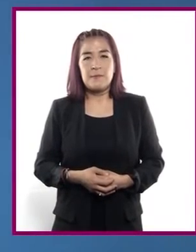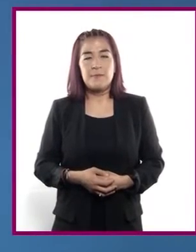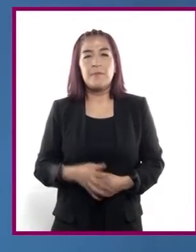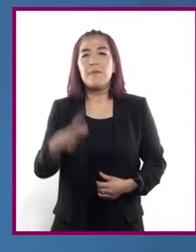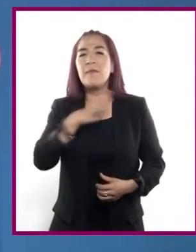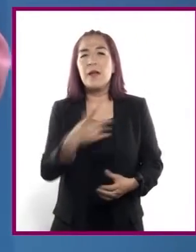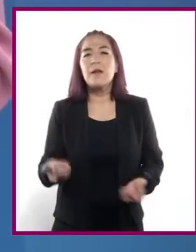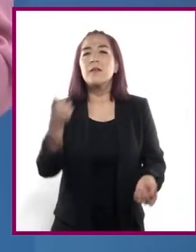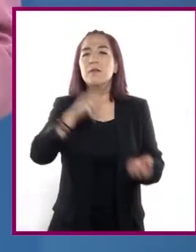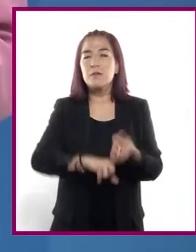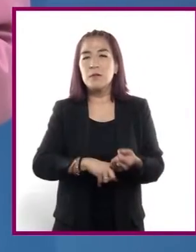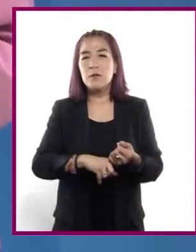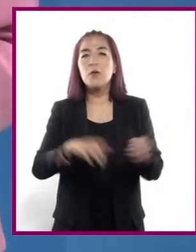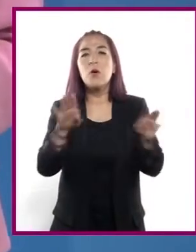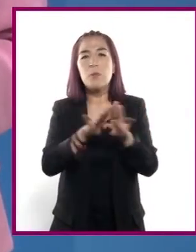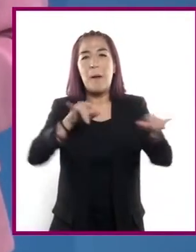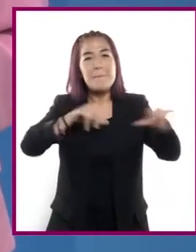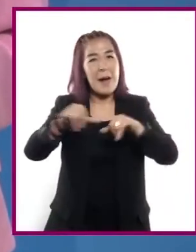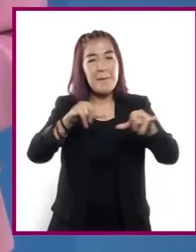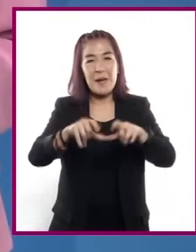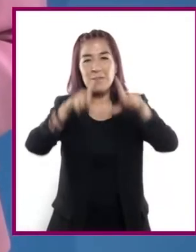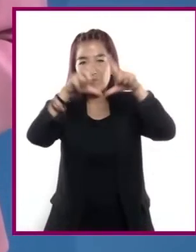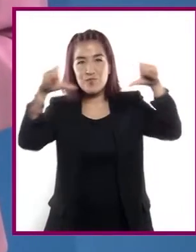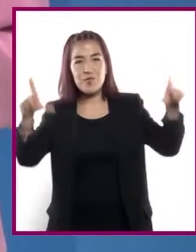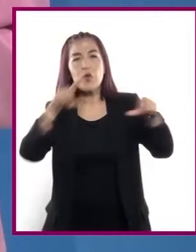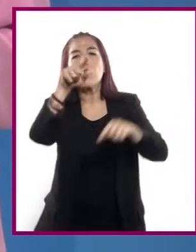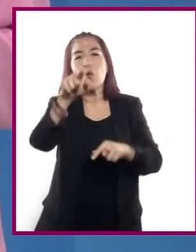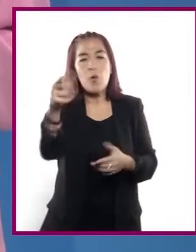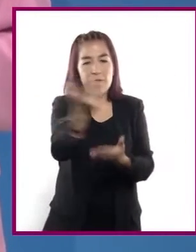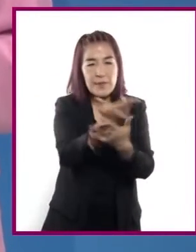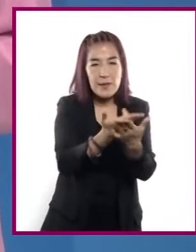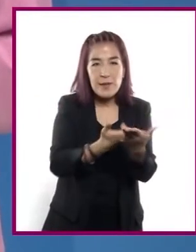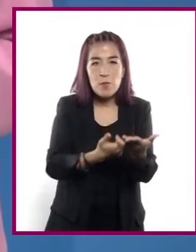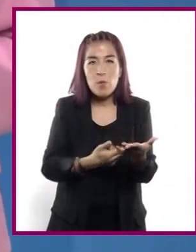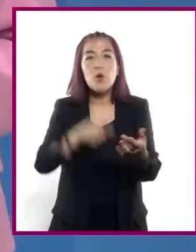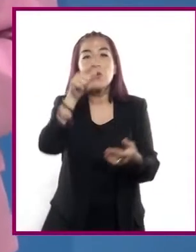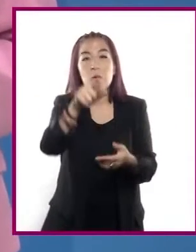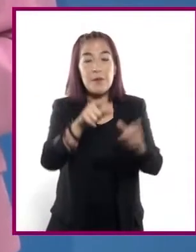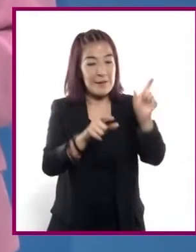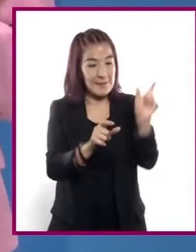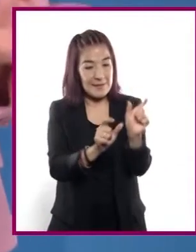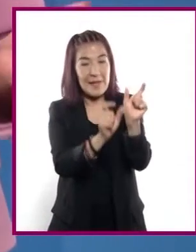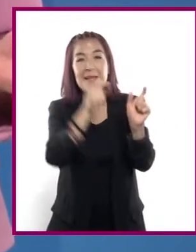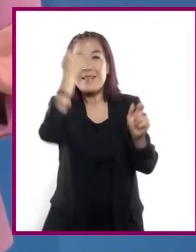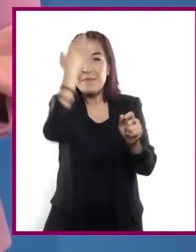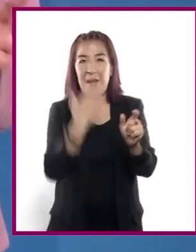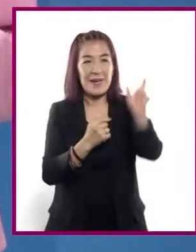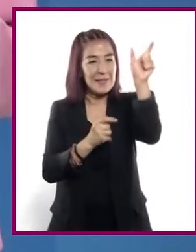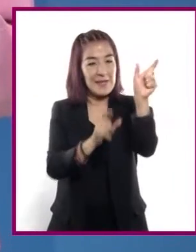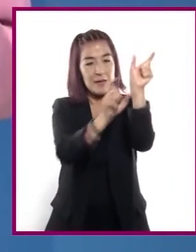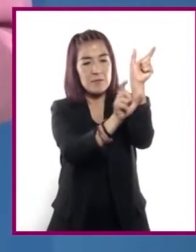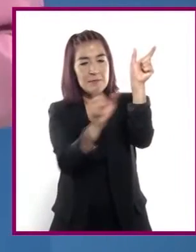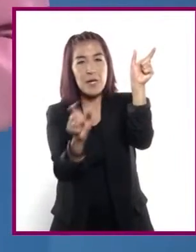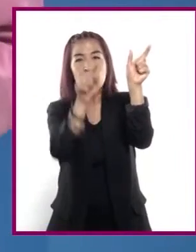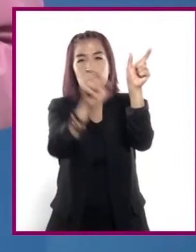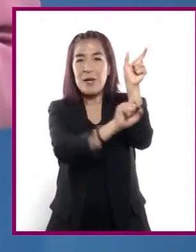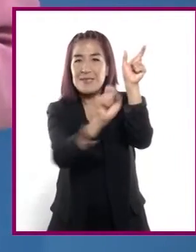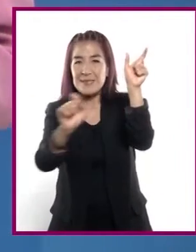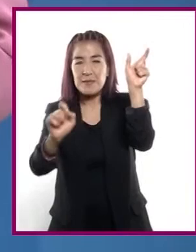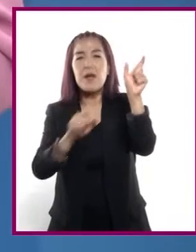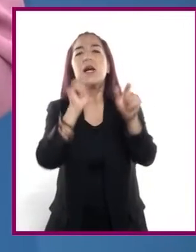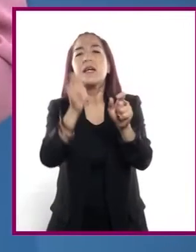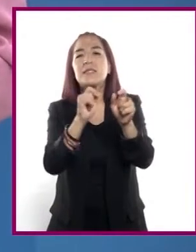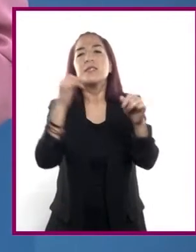Localícenlos en un planisferio o dibújenlos y escriban al pie de cada imagen una acción que las y